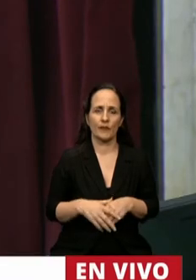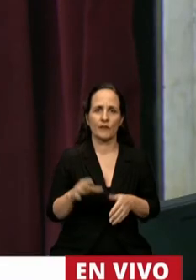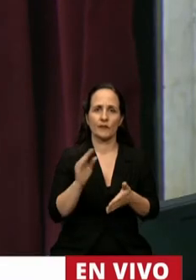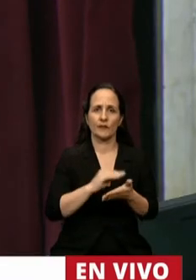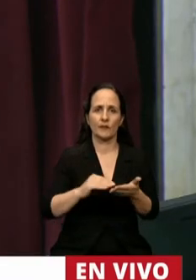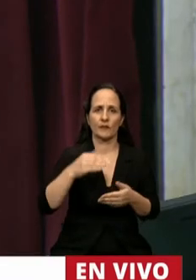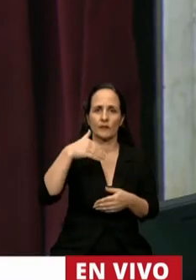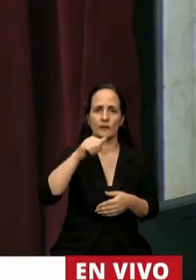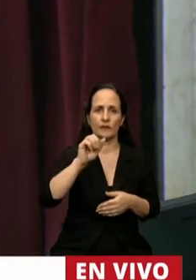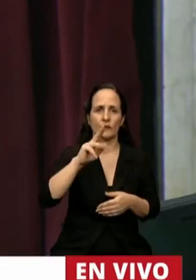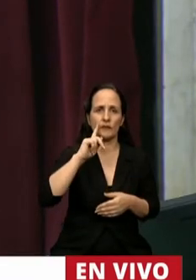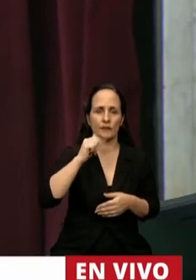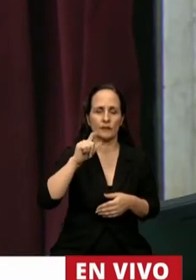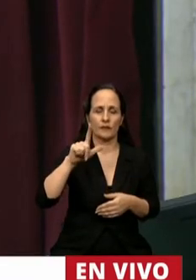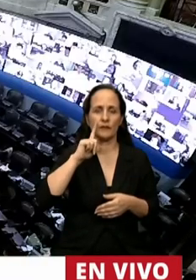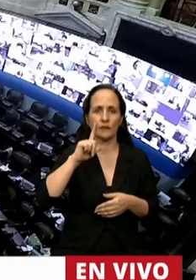Diputada María Liliana Schwinn.